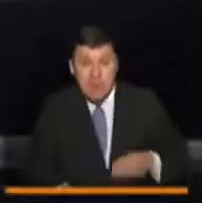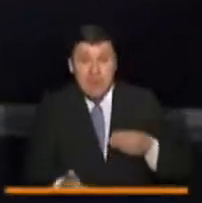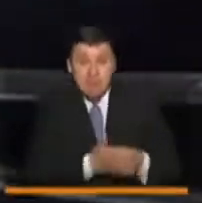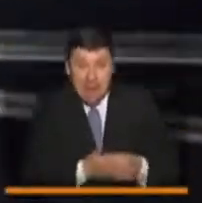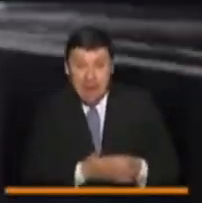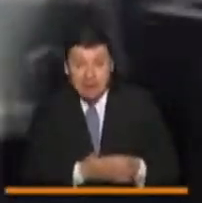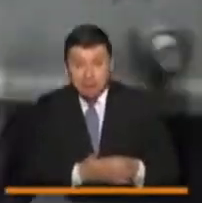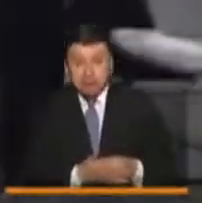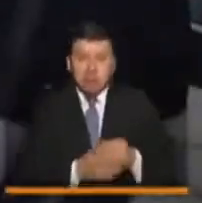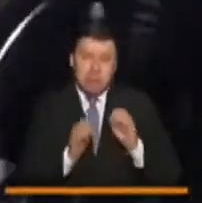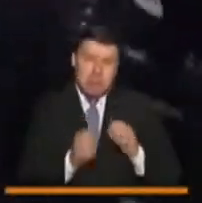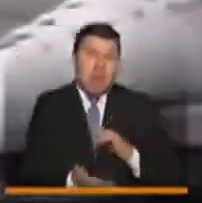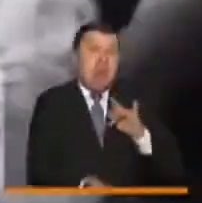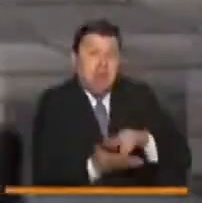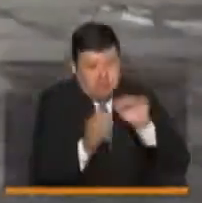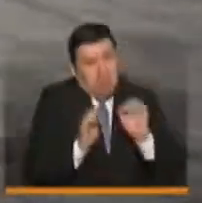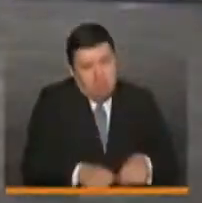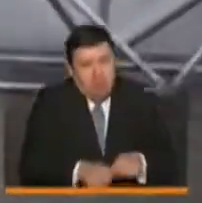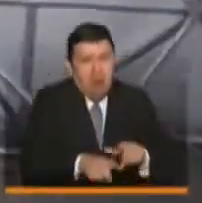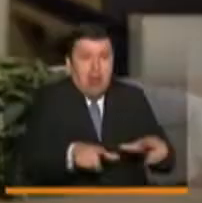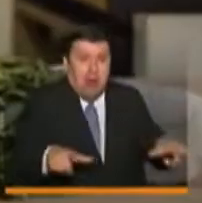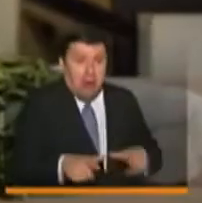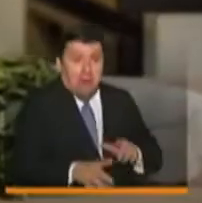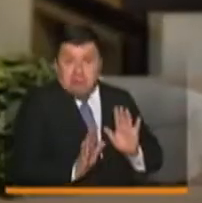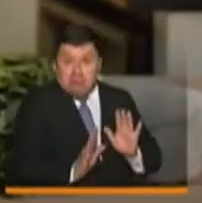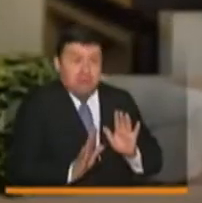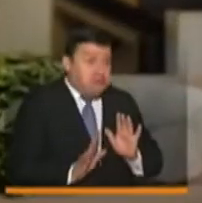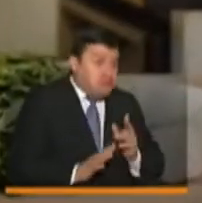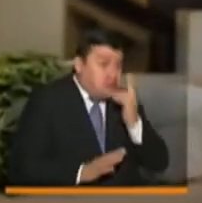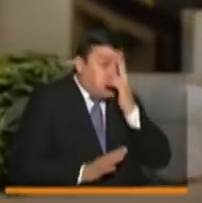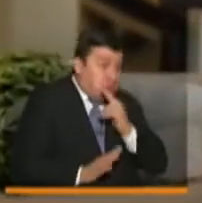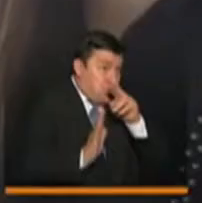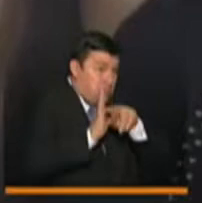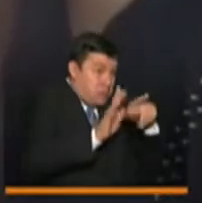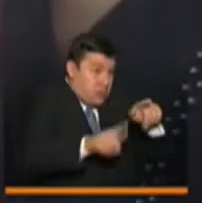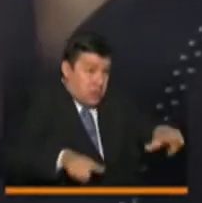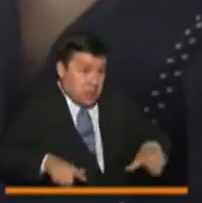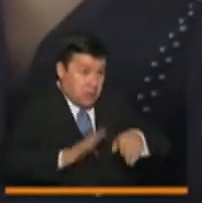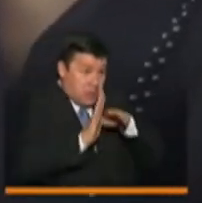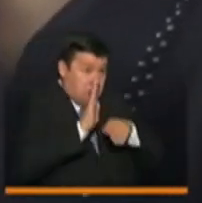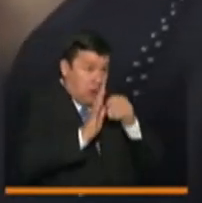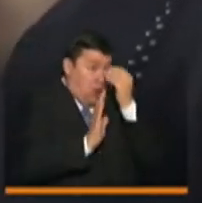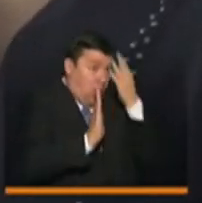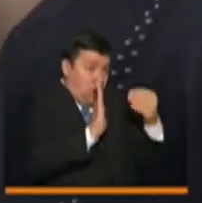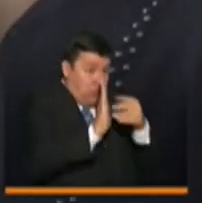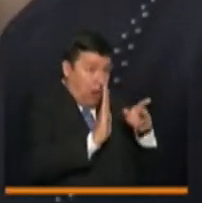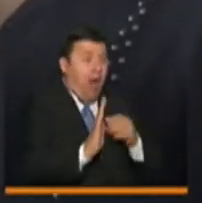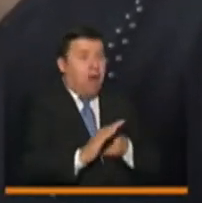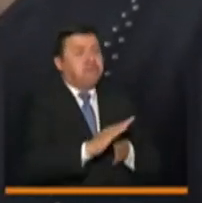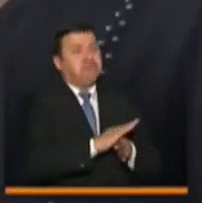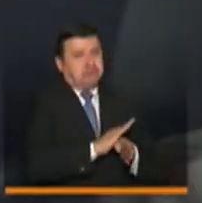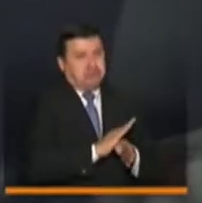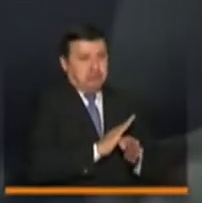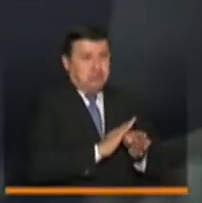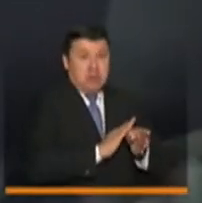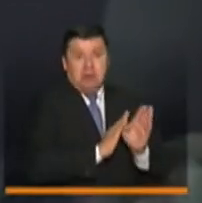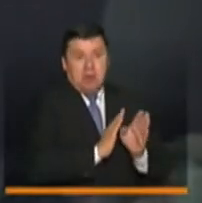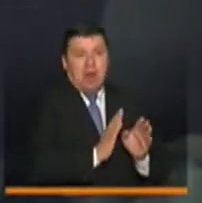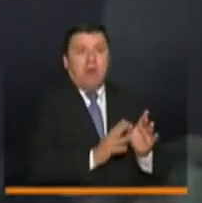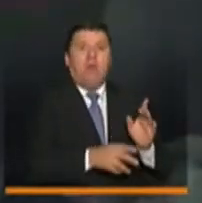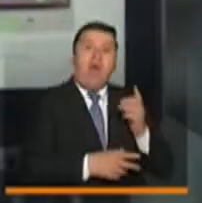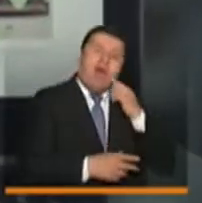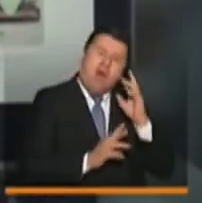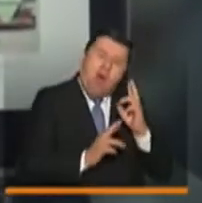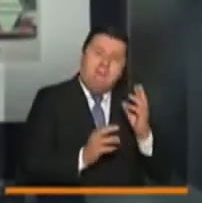mismos, aunque se puede hacer presencialmente en algunos lugares, si estos ya cumplen con los protocolos y son de los sectores permitidos, lo ideal es estimular